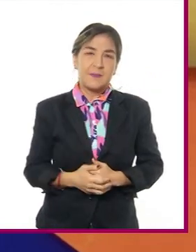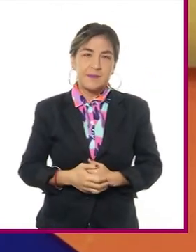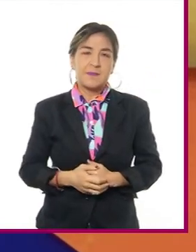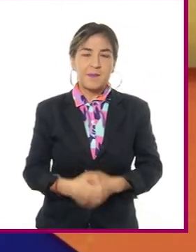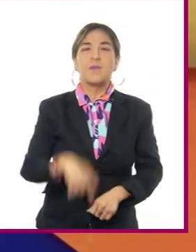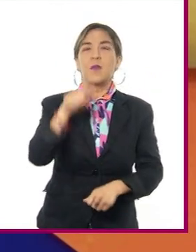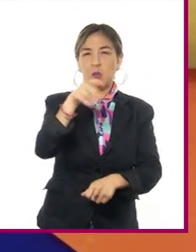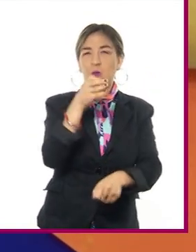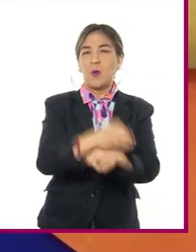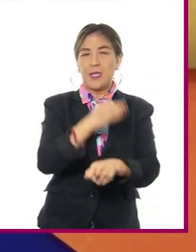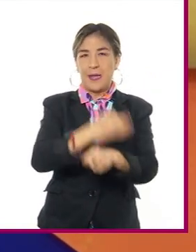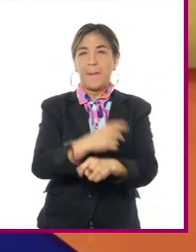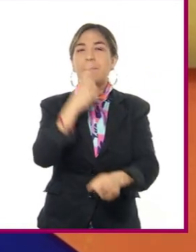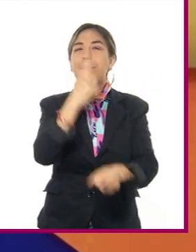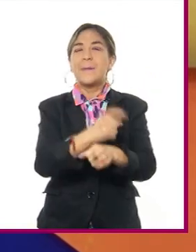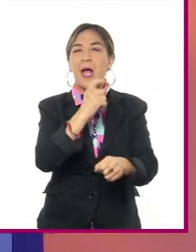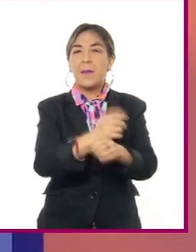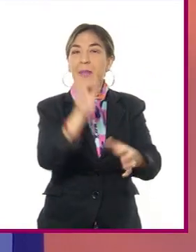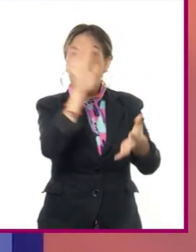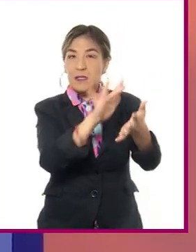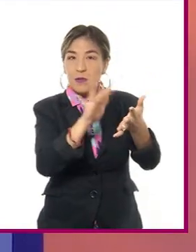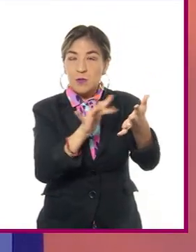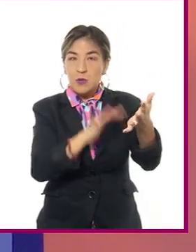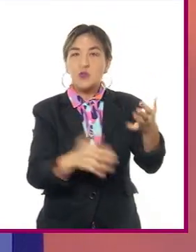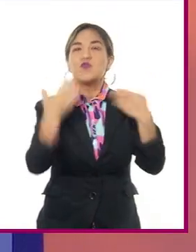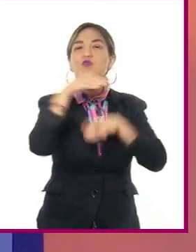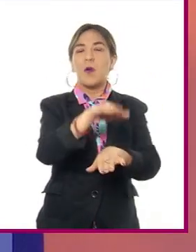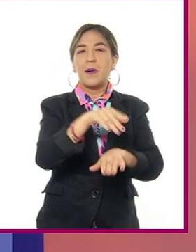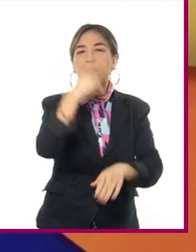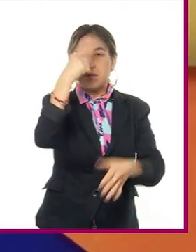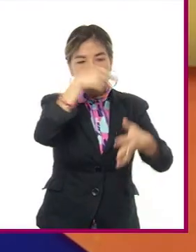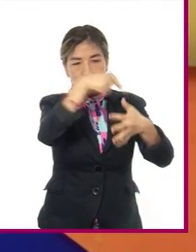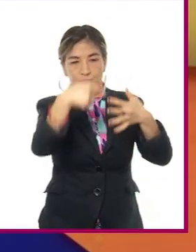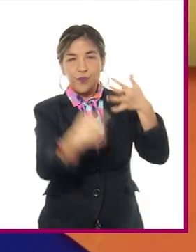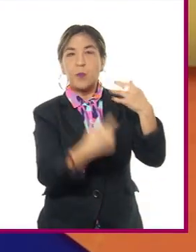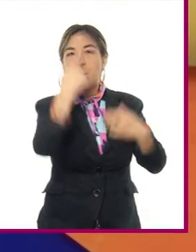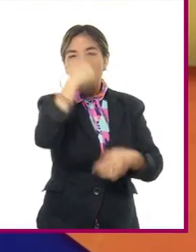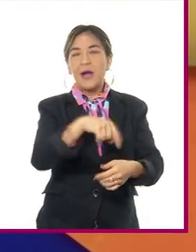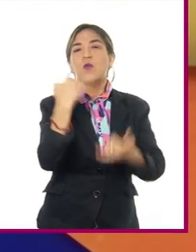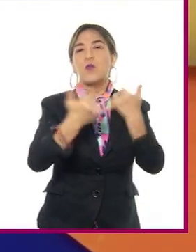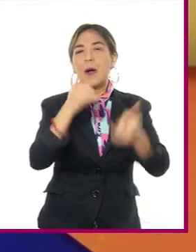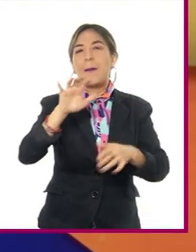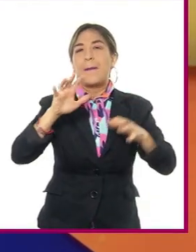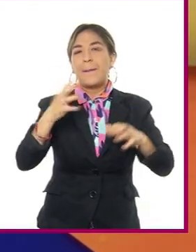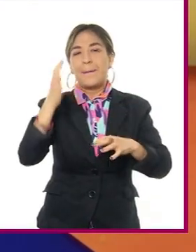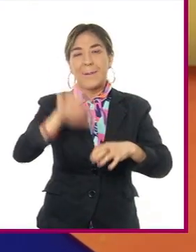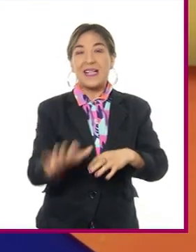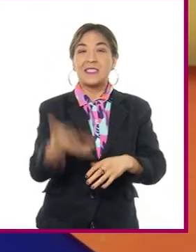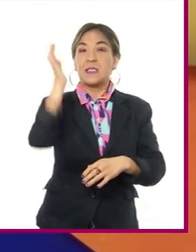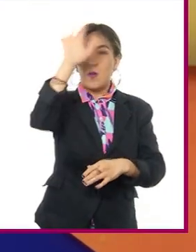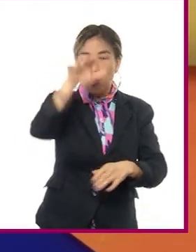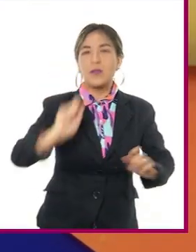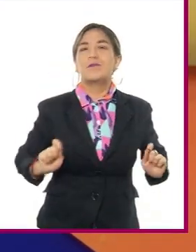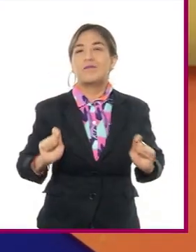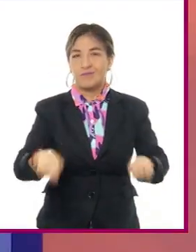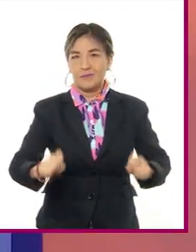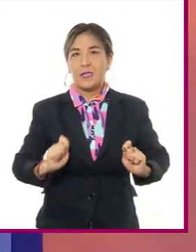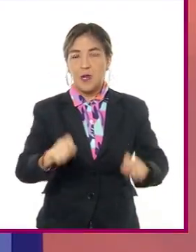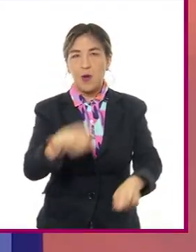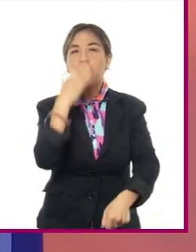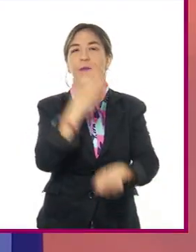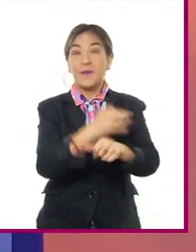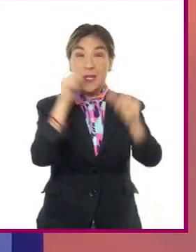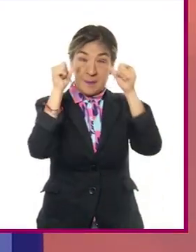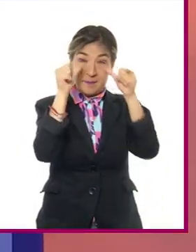que hagamos una primera lectura sobre los requisitos para jugar al básquetbol en silla de ruedas.